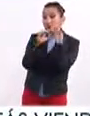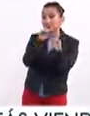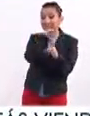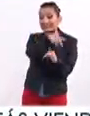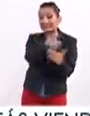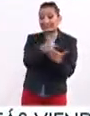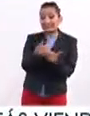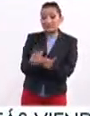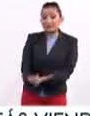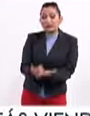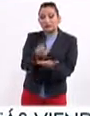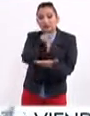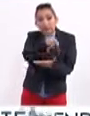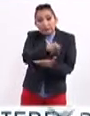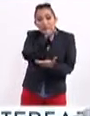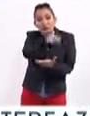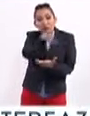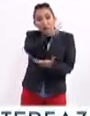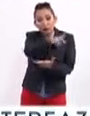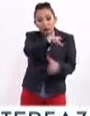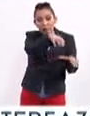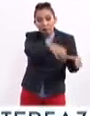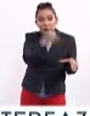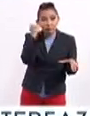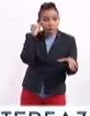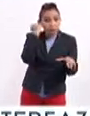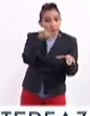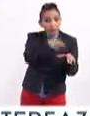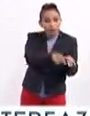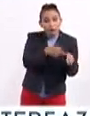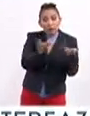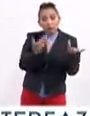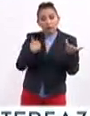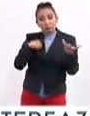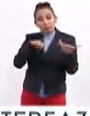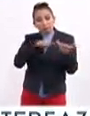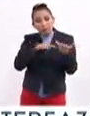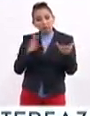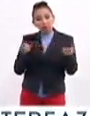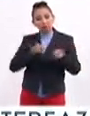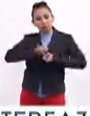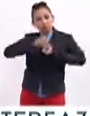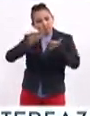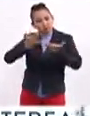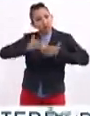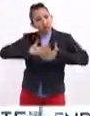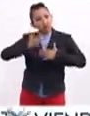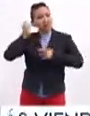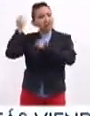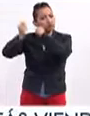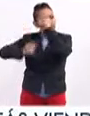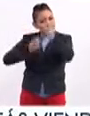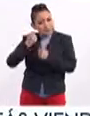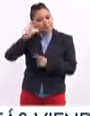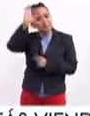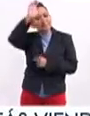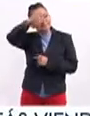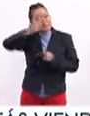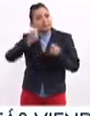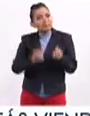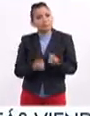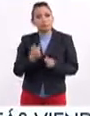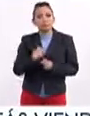el vehículo mediante el cual las poblaciones indígenas estamos expresando nuestras tradiciones, nuestra